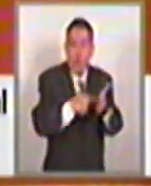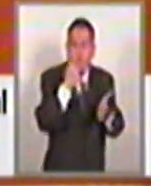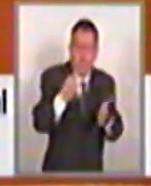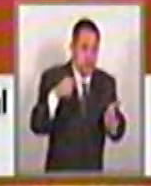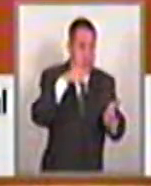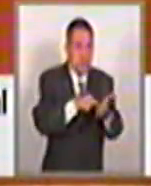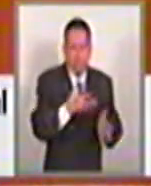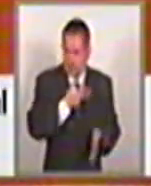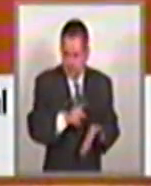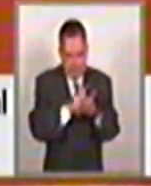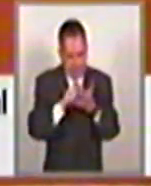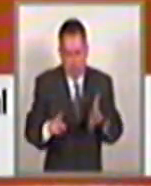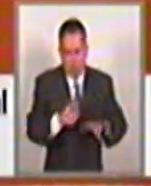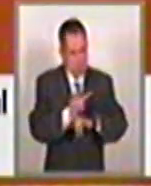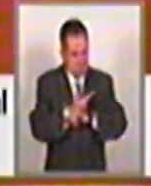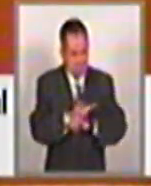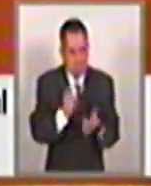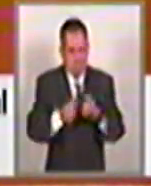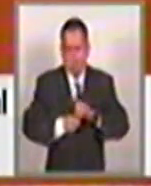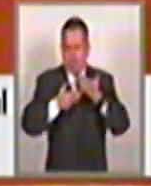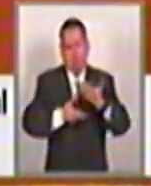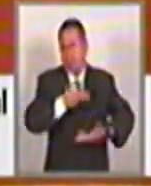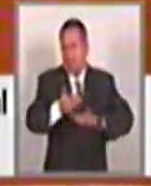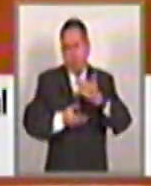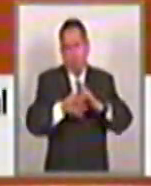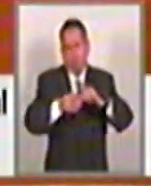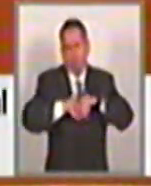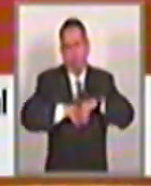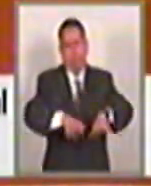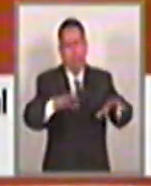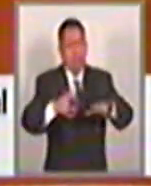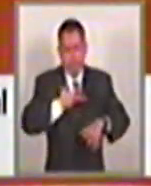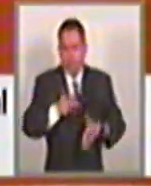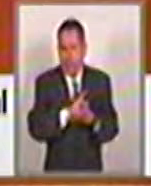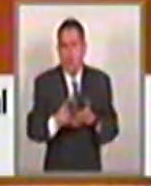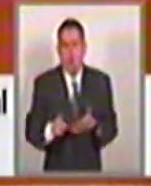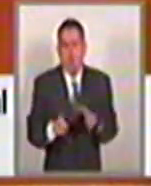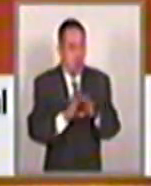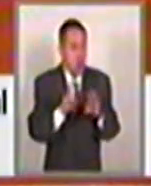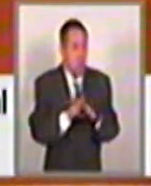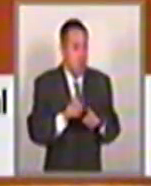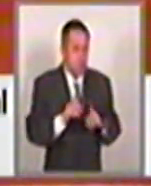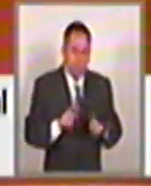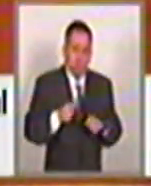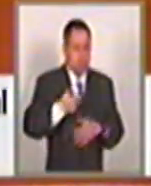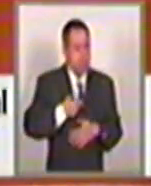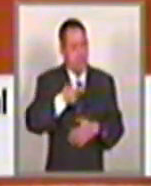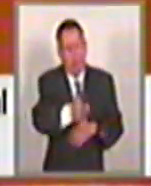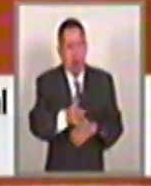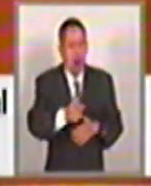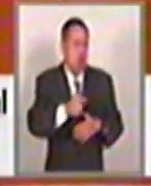el pleno ejercicio del desarrollo a la libertad de expresión en la contratación